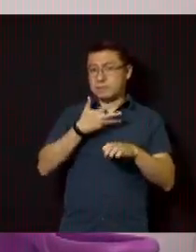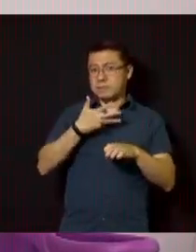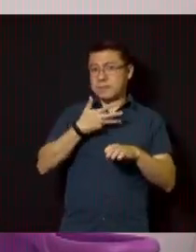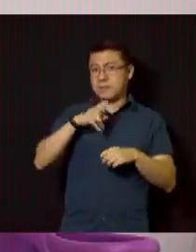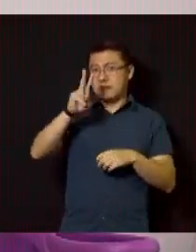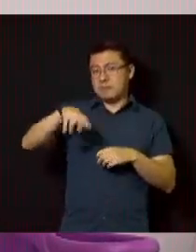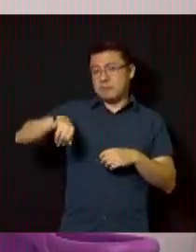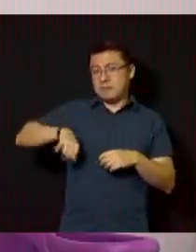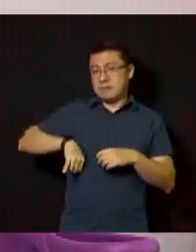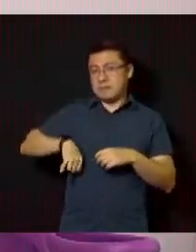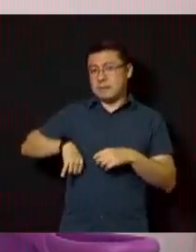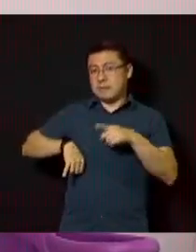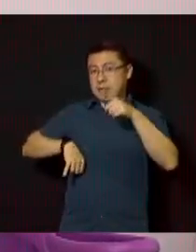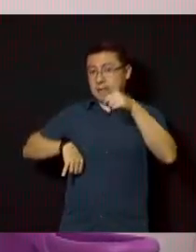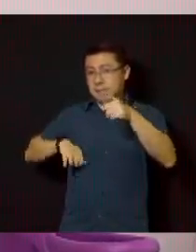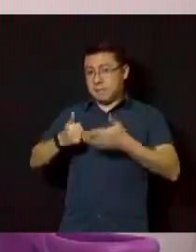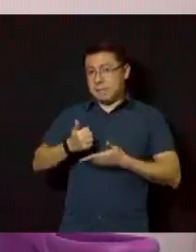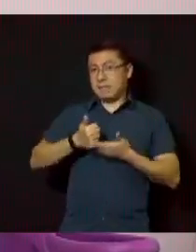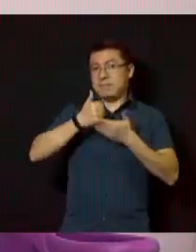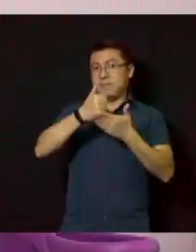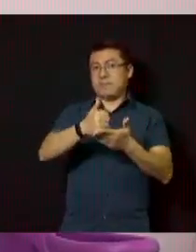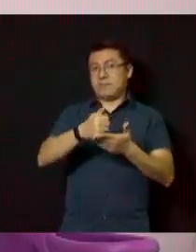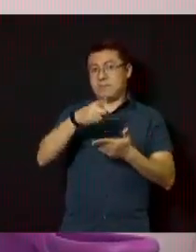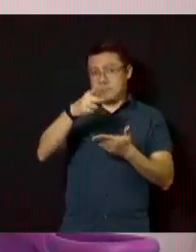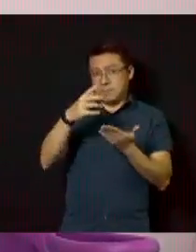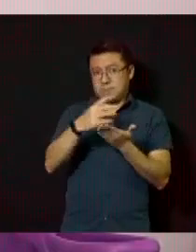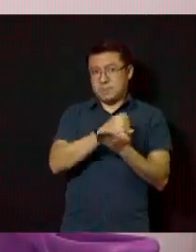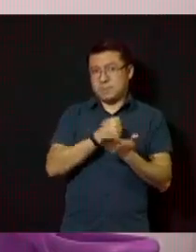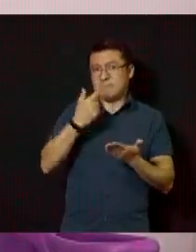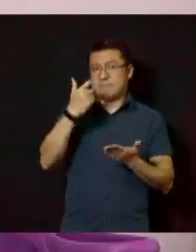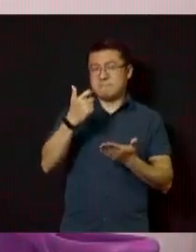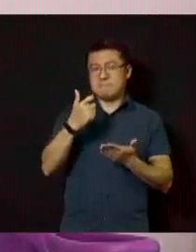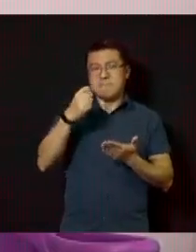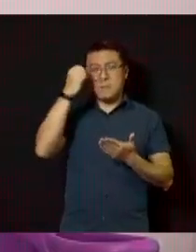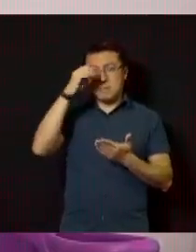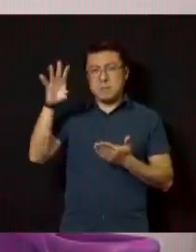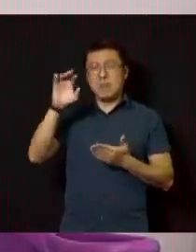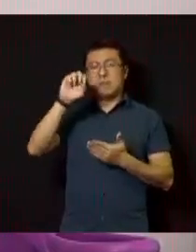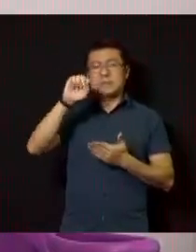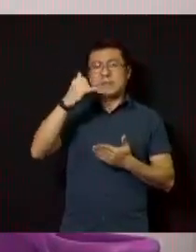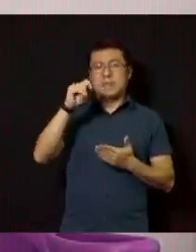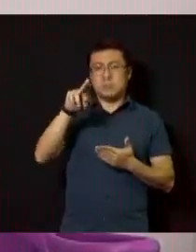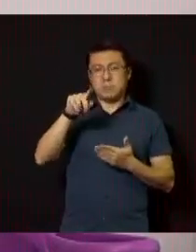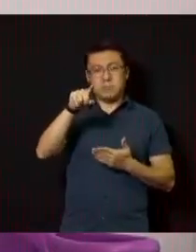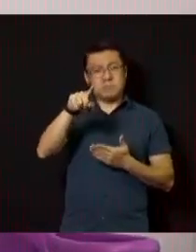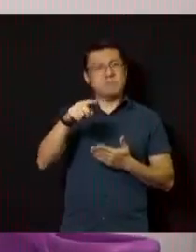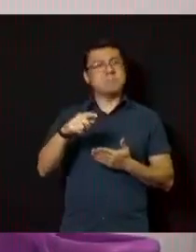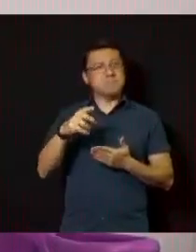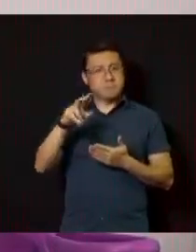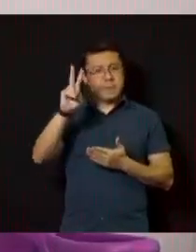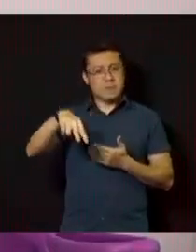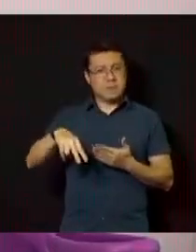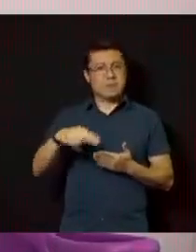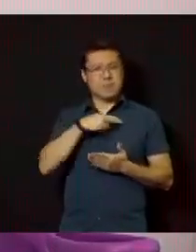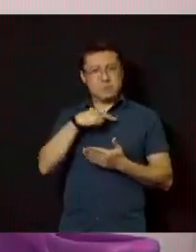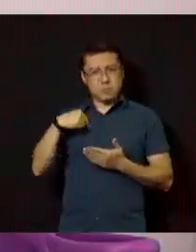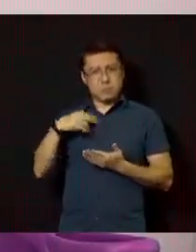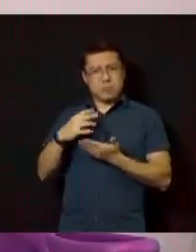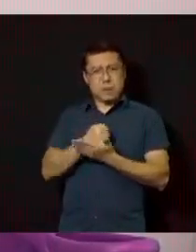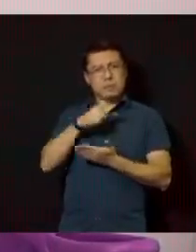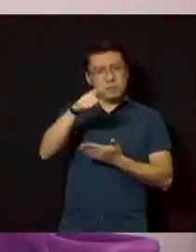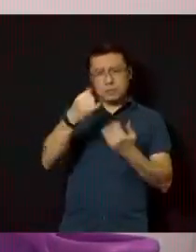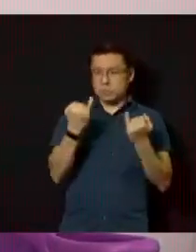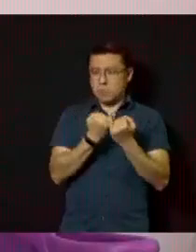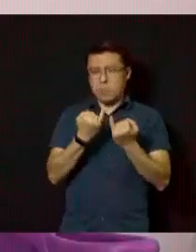que te vaya bien. Porque en Seitú, como en OmniLife, es un negocio ganar a ganar. Si a ti te va bien, a nosotros nos va bien. Entonces, eso